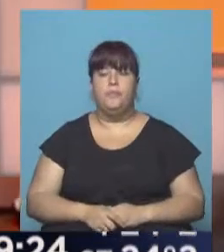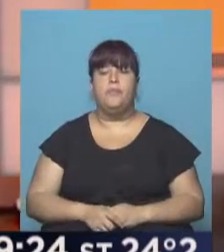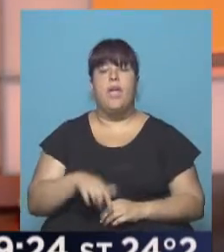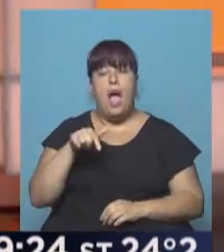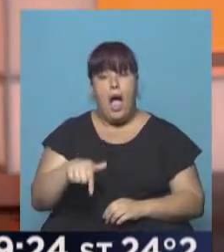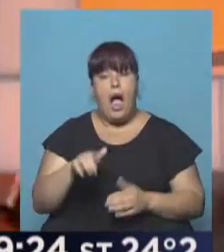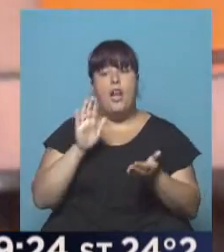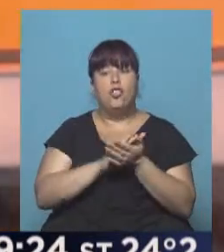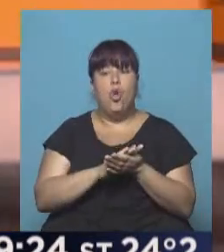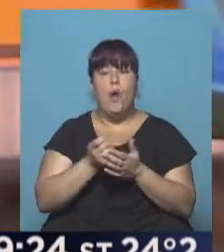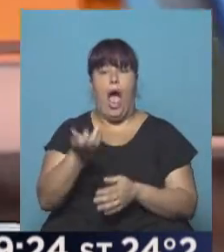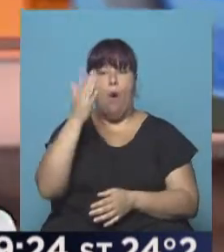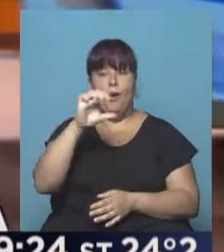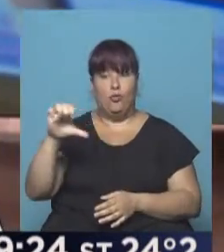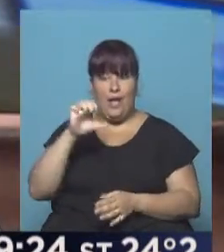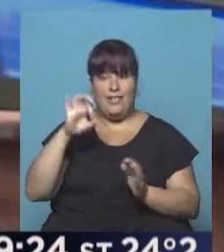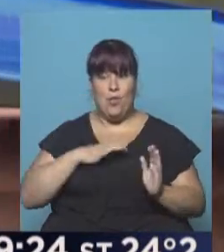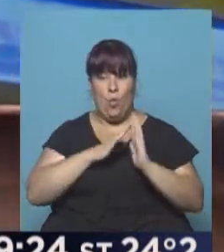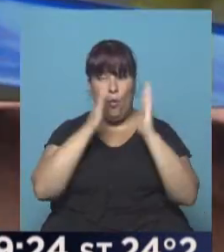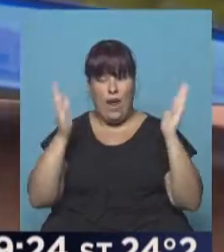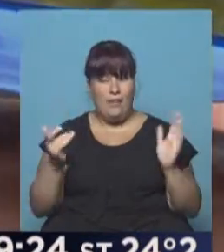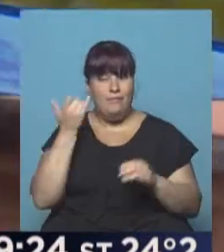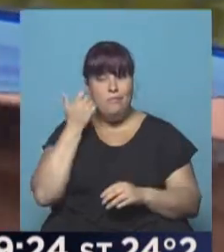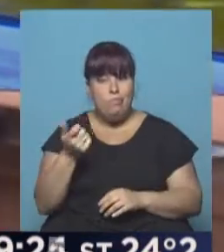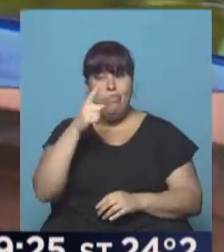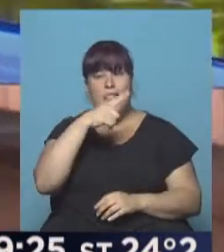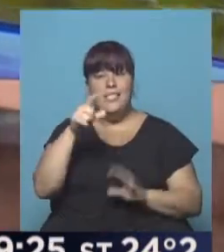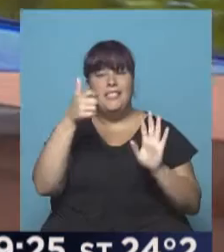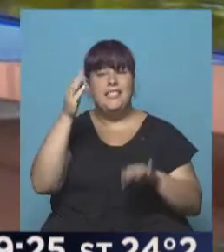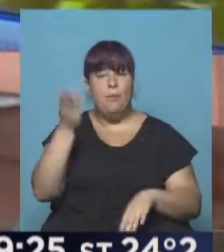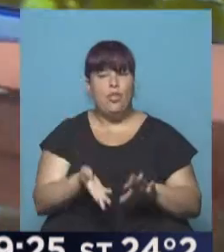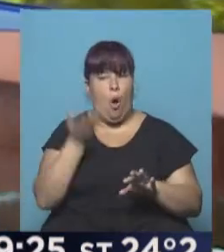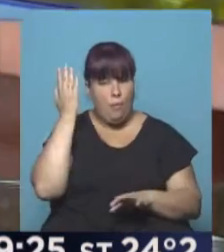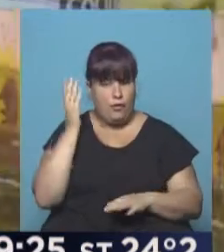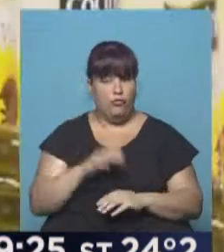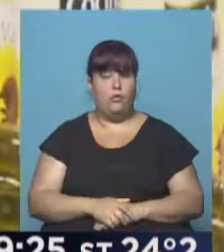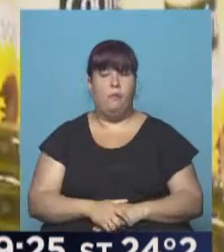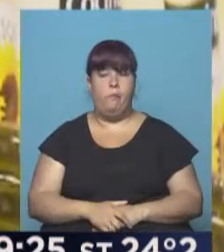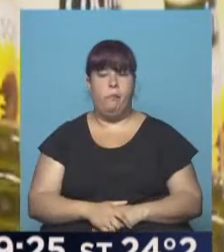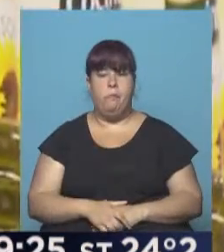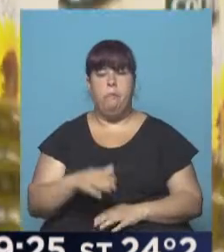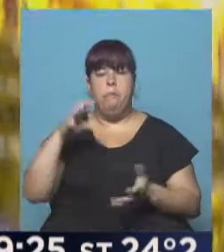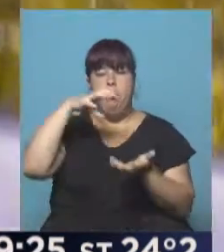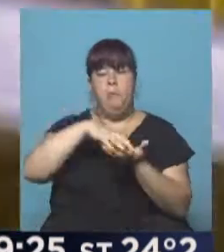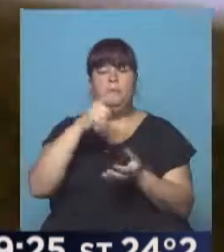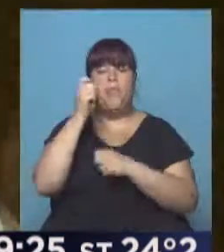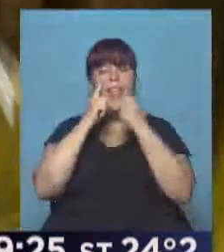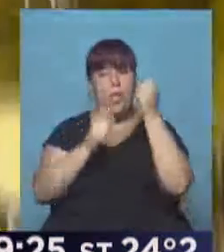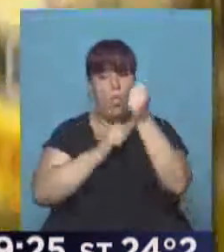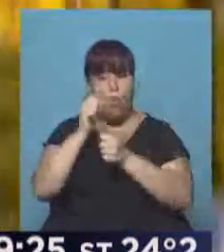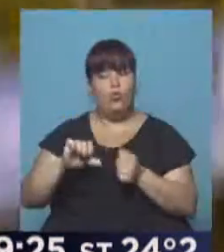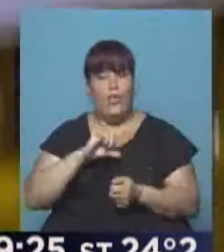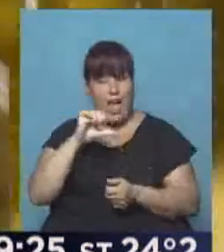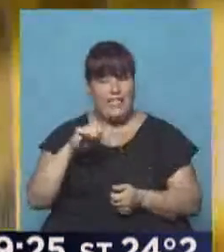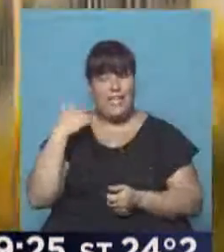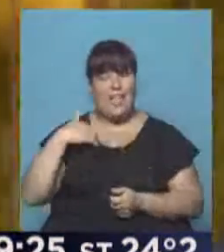Nos ocupamos ahora del aumento del aceite, lo que va del año. Ya subió el 160%. Desde la Cámara de la Industria Aceitera